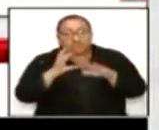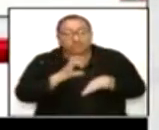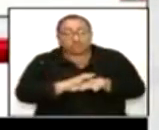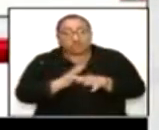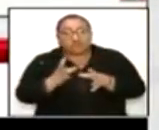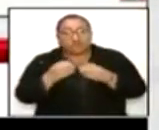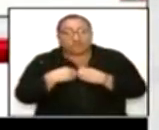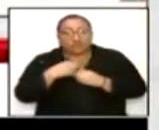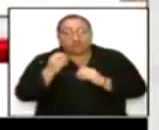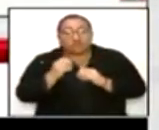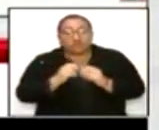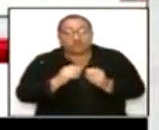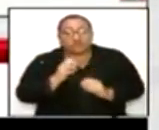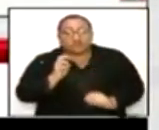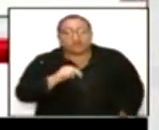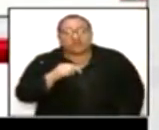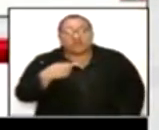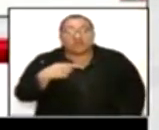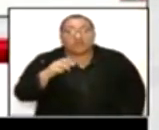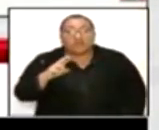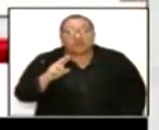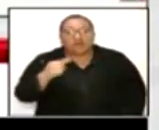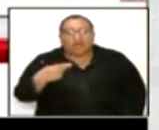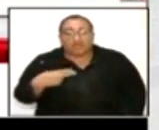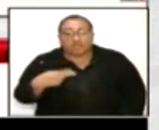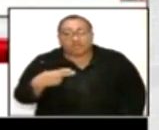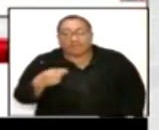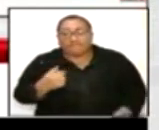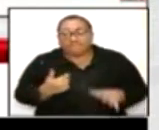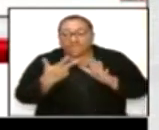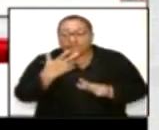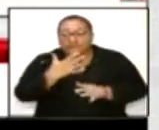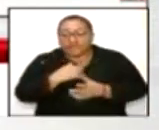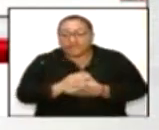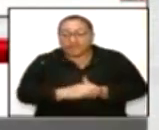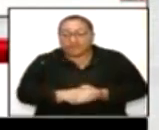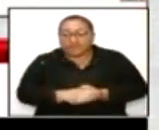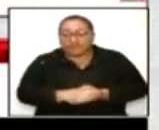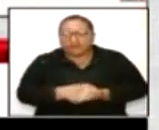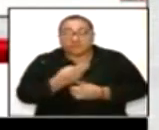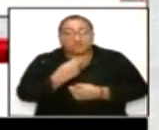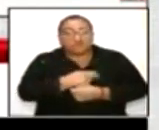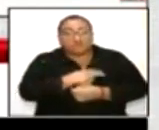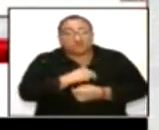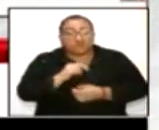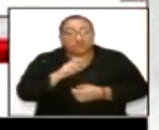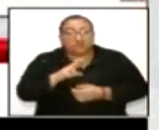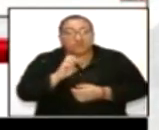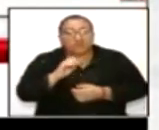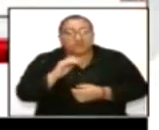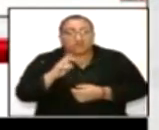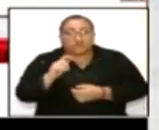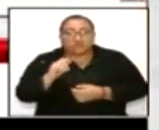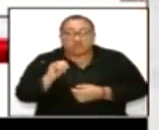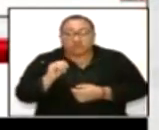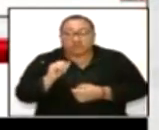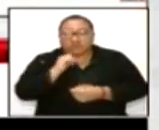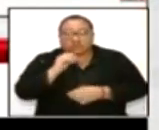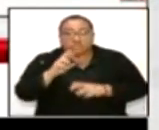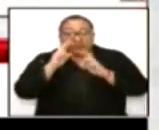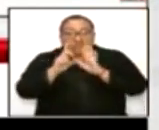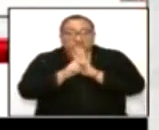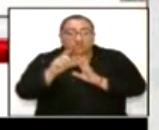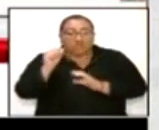recibió la adolescente de iniciales NGRH de 13 años de edad en el Hospital Nacional Edgardo Rebagliati vulneró